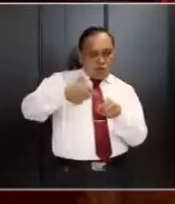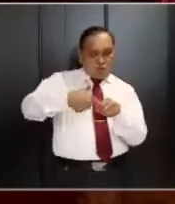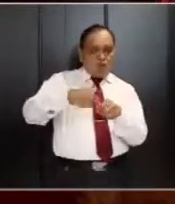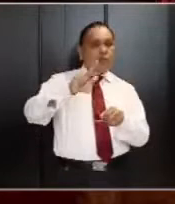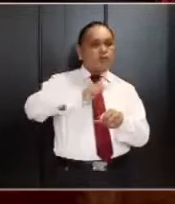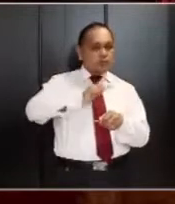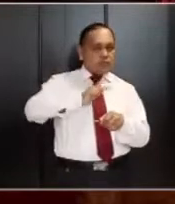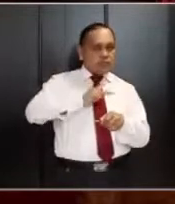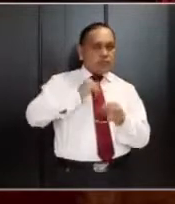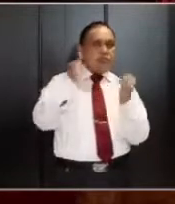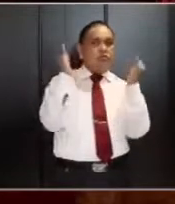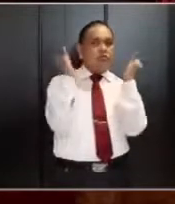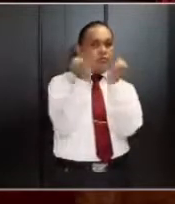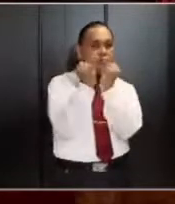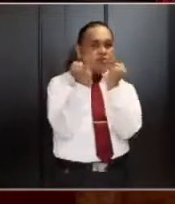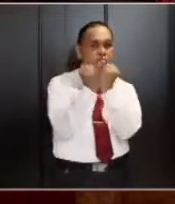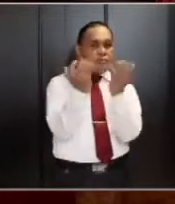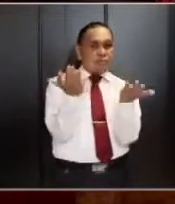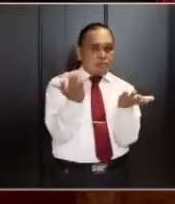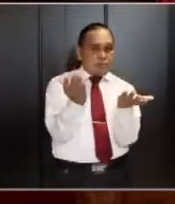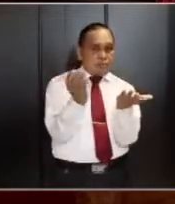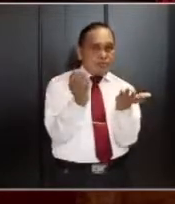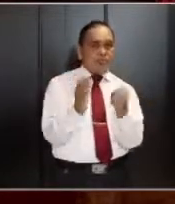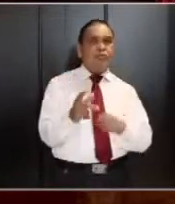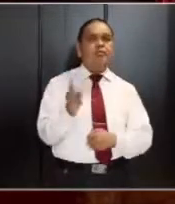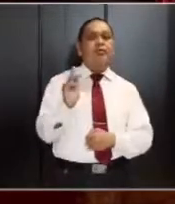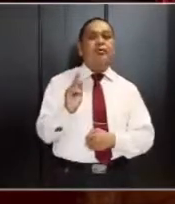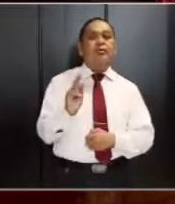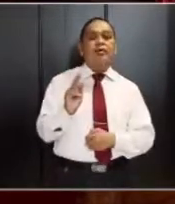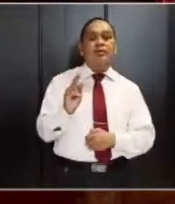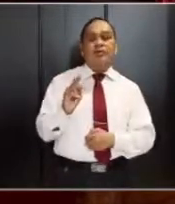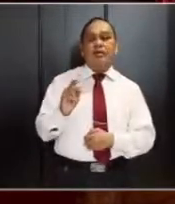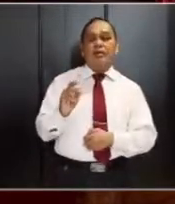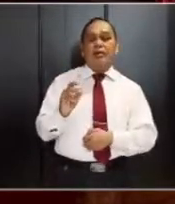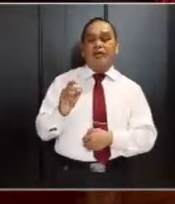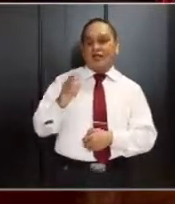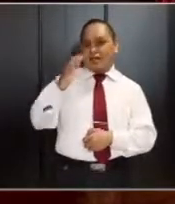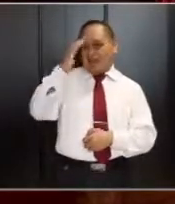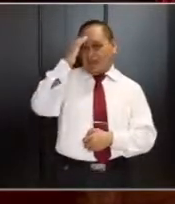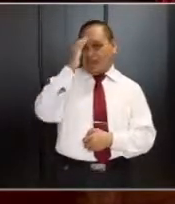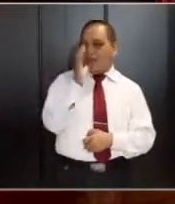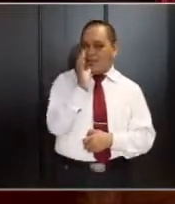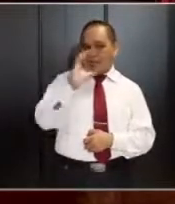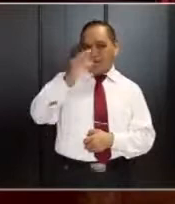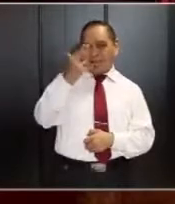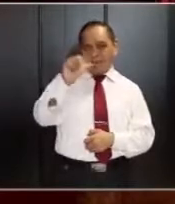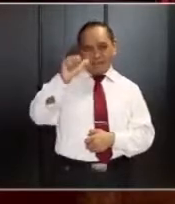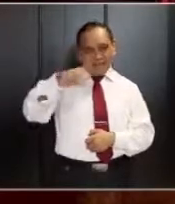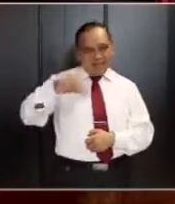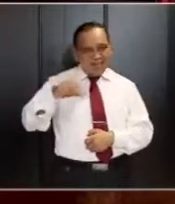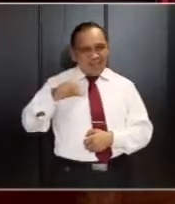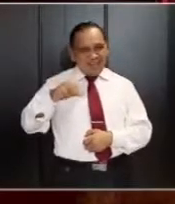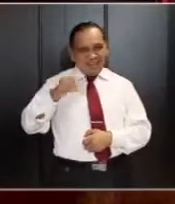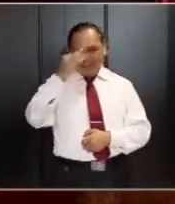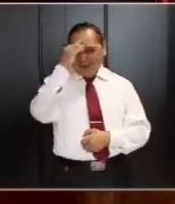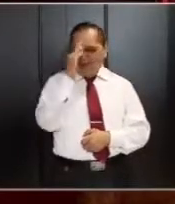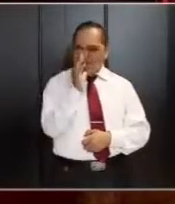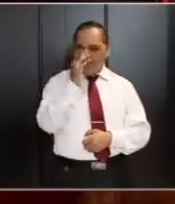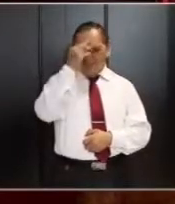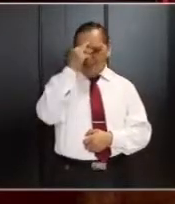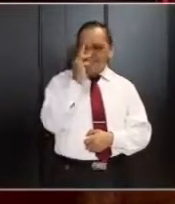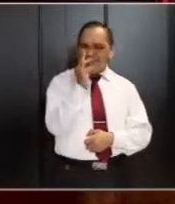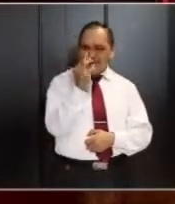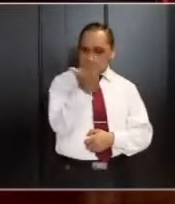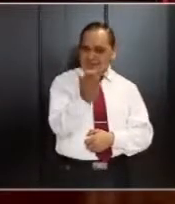usar la Chang camioneta, para que no digan que digo malas palabras, Chang camioneta, así la porquerita de